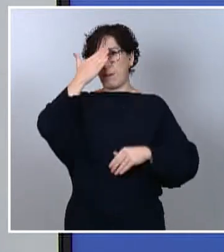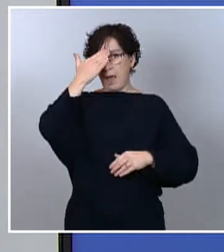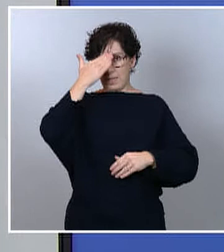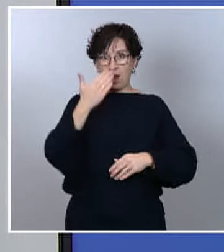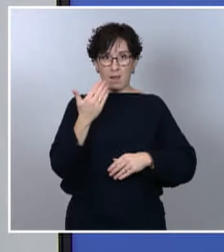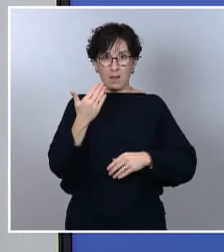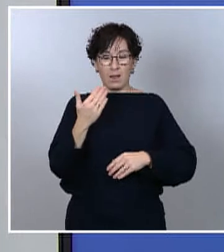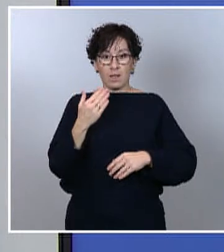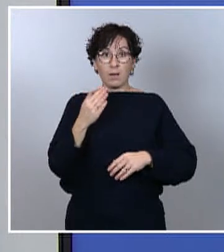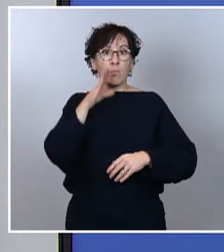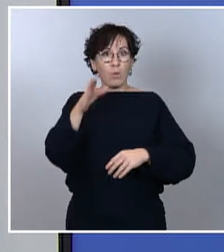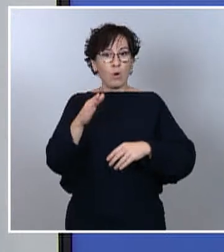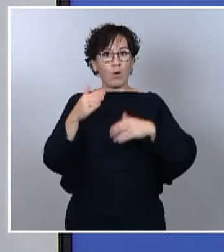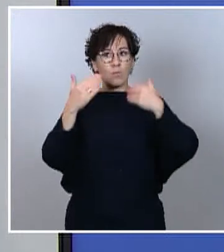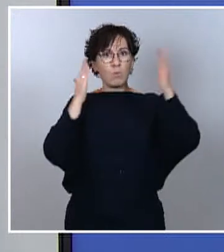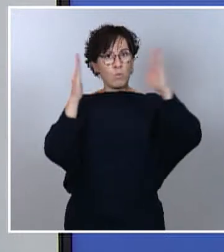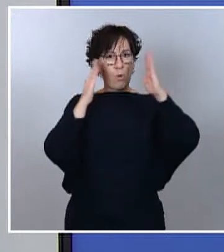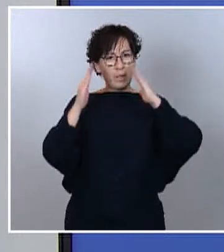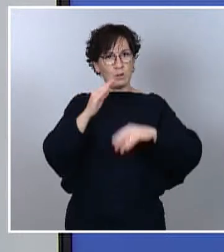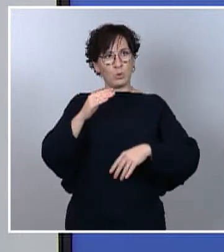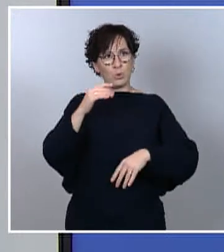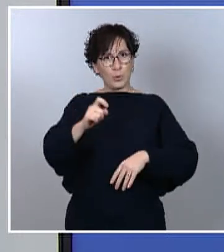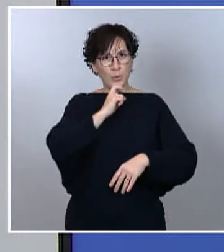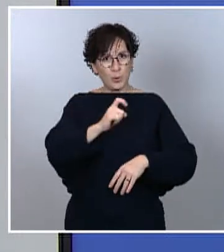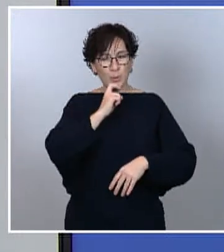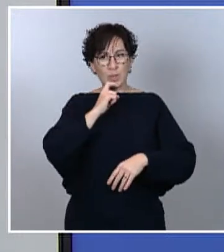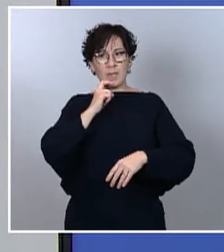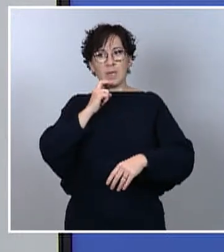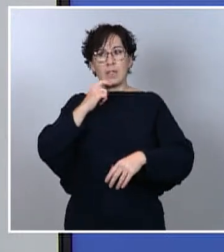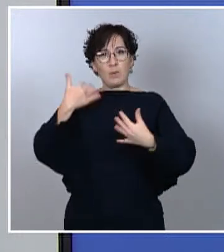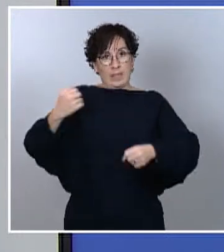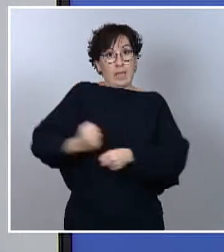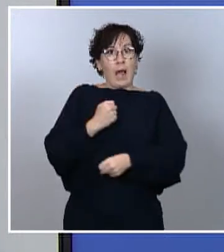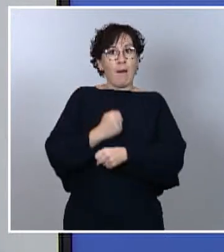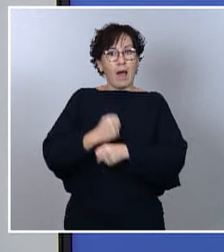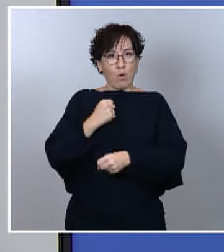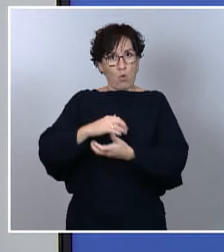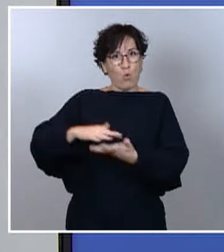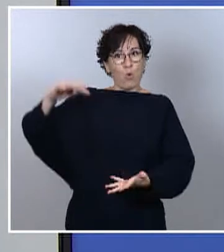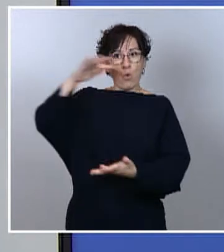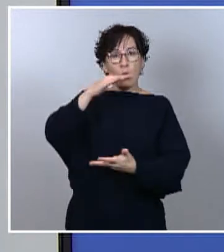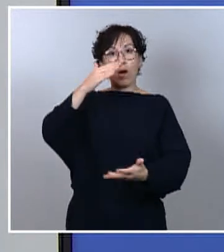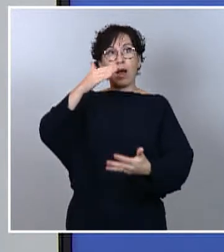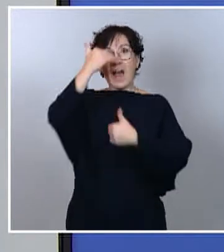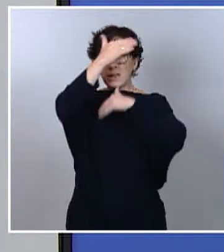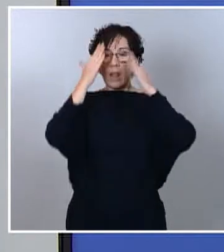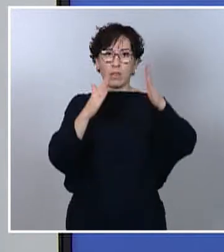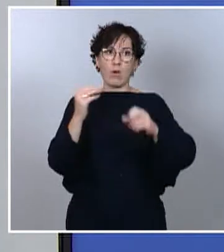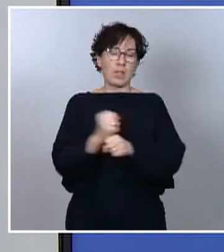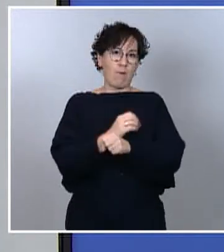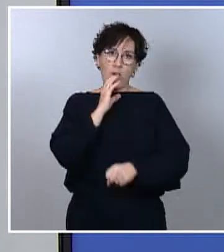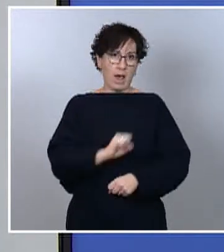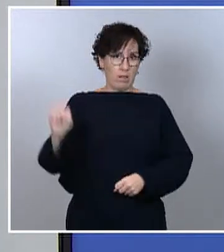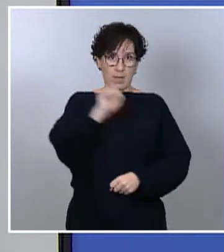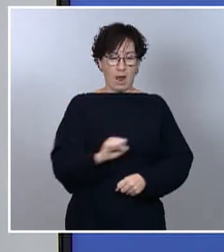complicados, con una elevada carga asistencial, ha sido sinceramente admirable. También quisiera destacar el papel de la